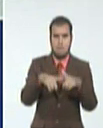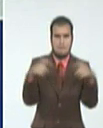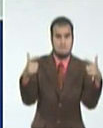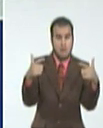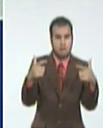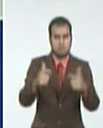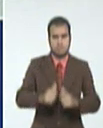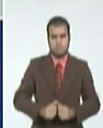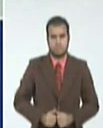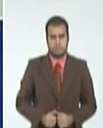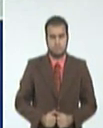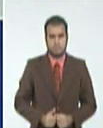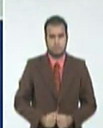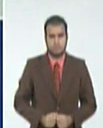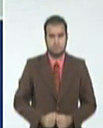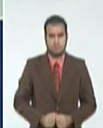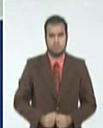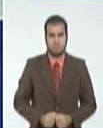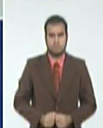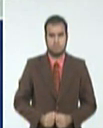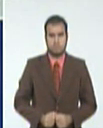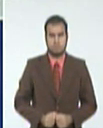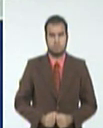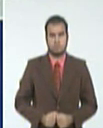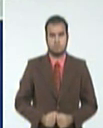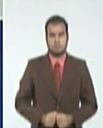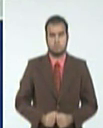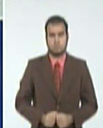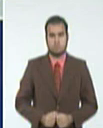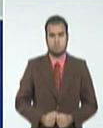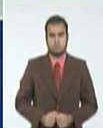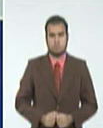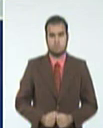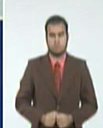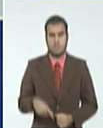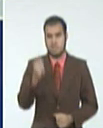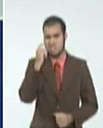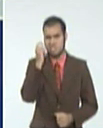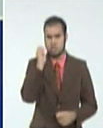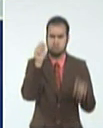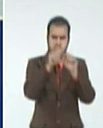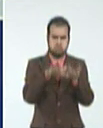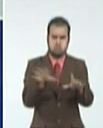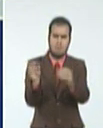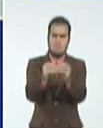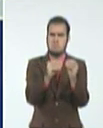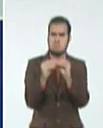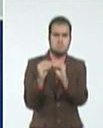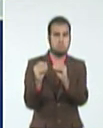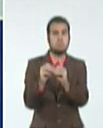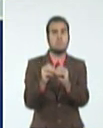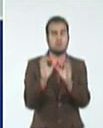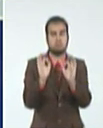más. 102 casos más, dispersos en sus 13 municipios,